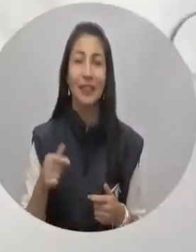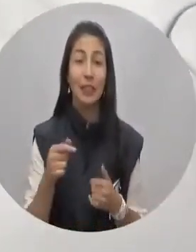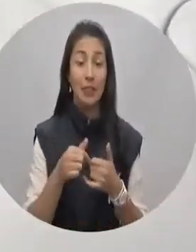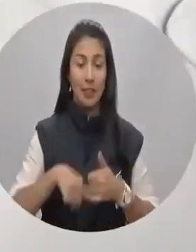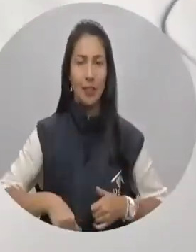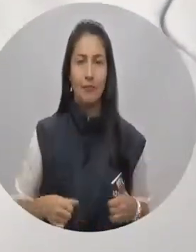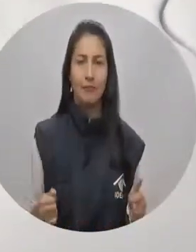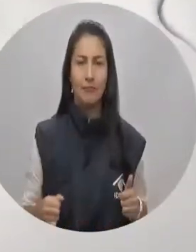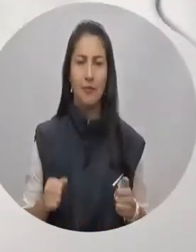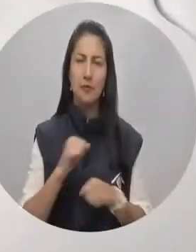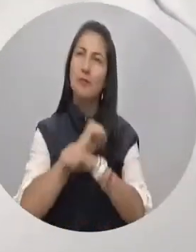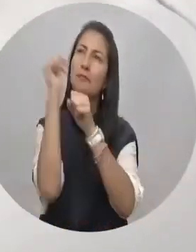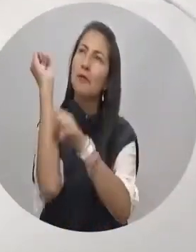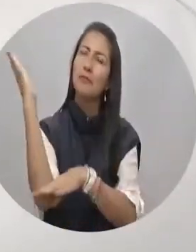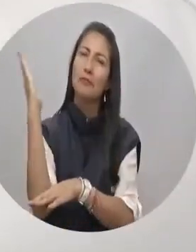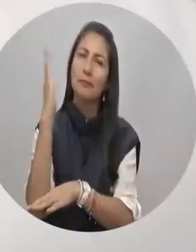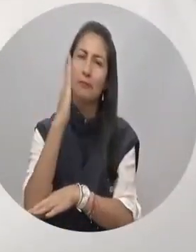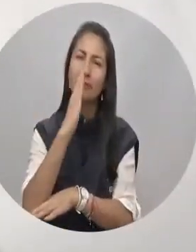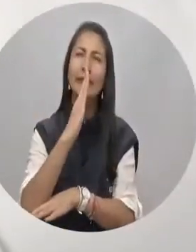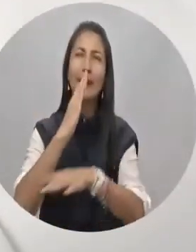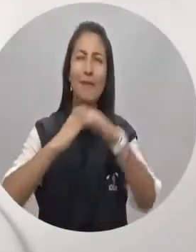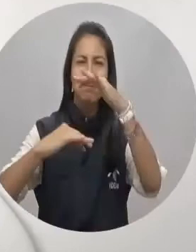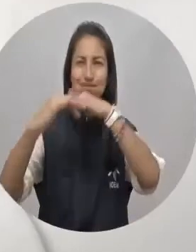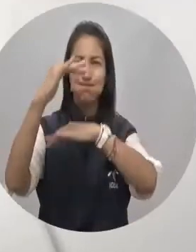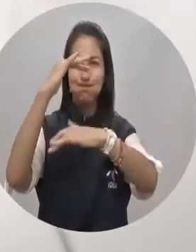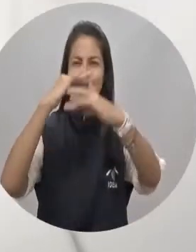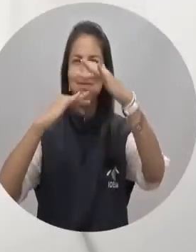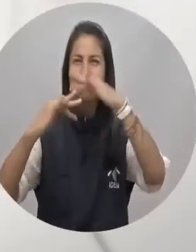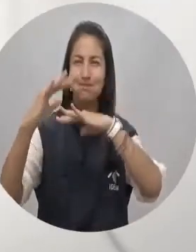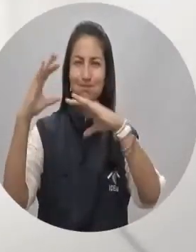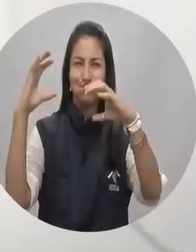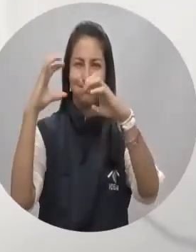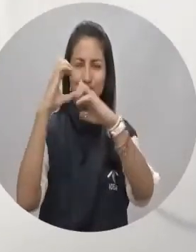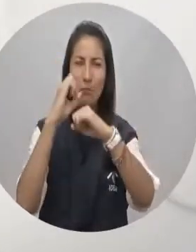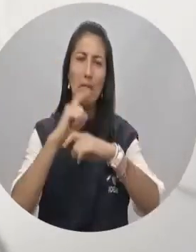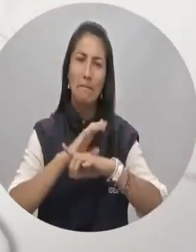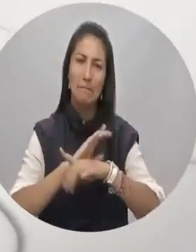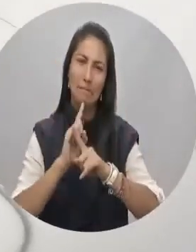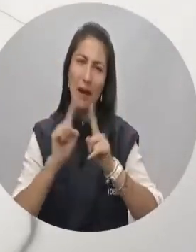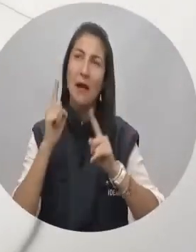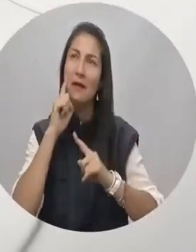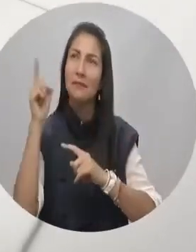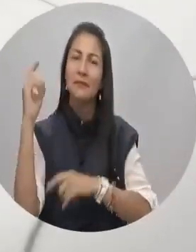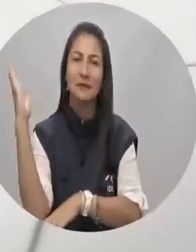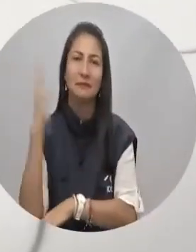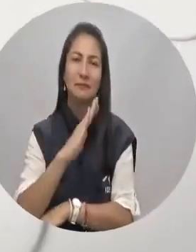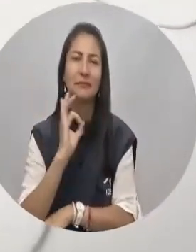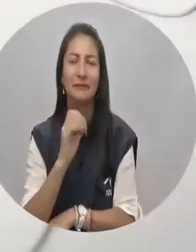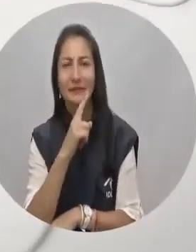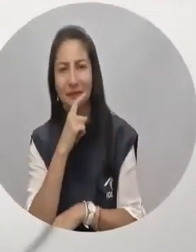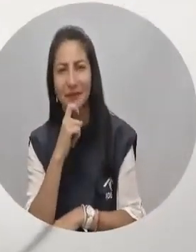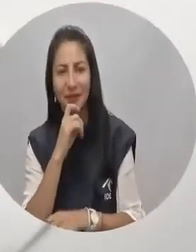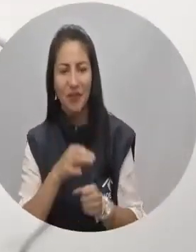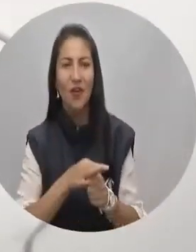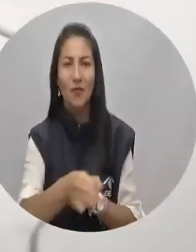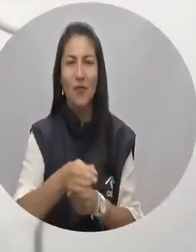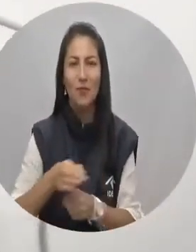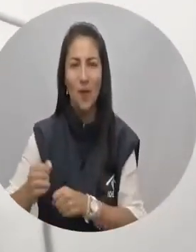Hacia la capital la mañana arranca con un poco más de nubes, cubriendo el panorama con predominio de tiempo seco en la ciudad y la